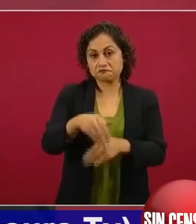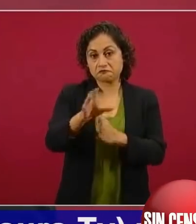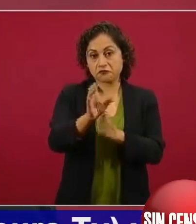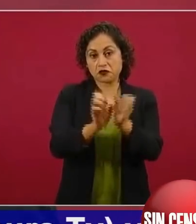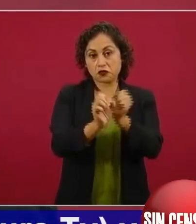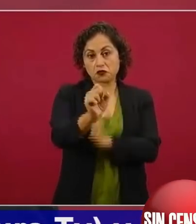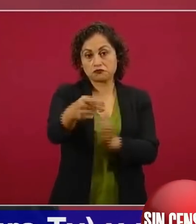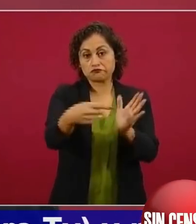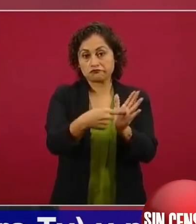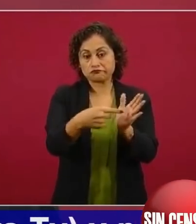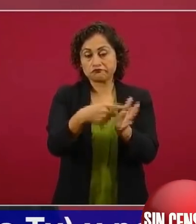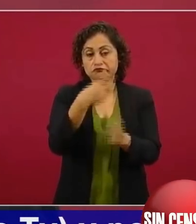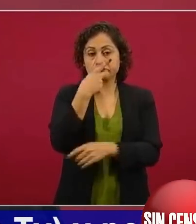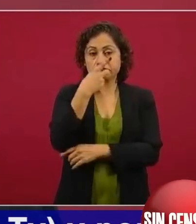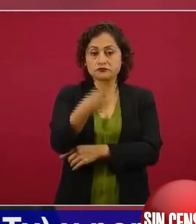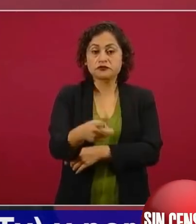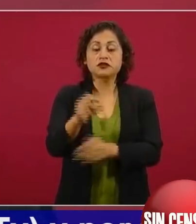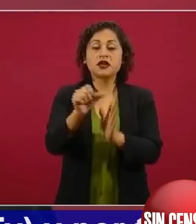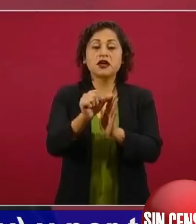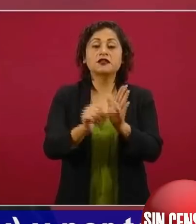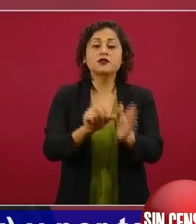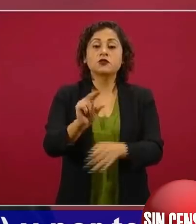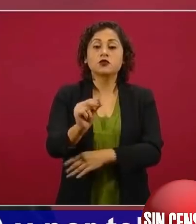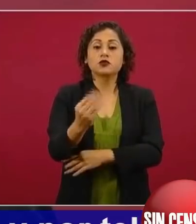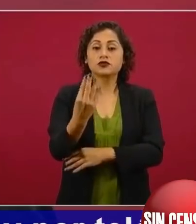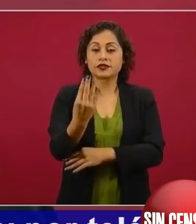el artículo 89 de la Constitución.